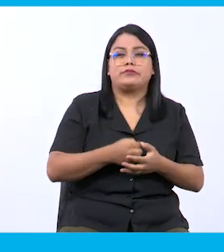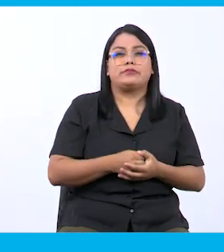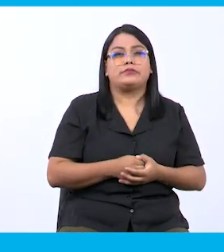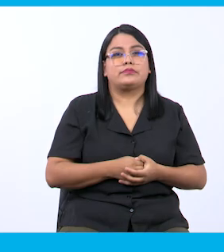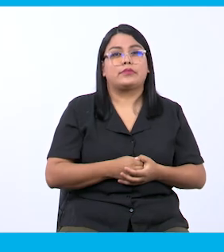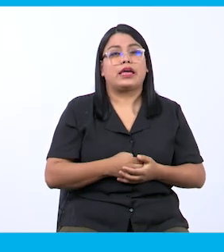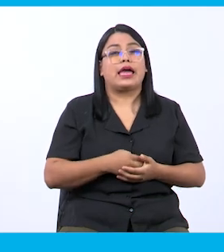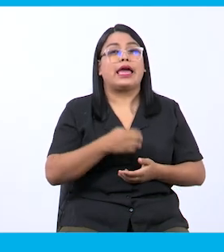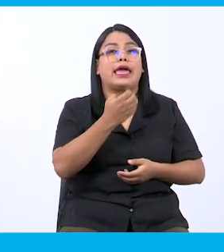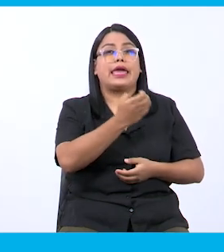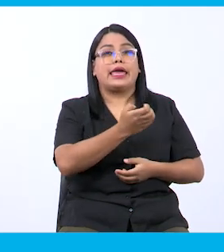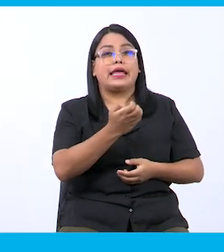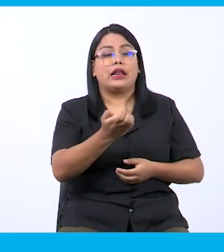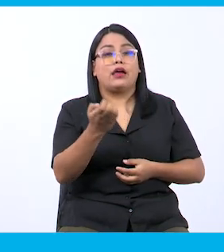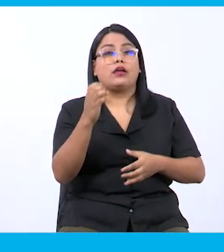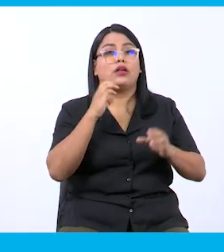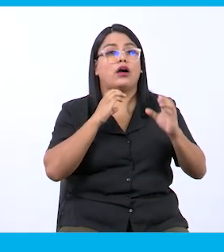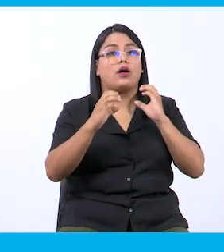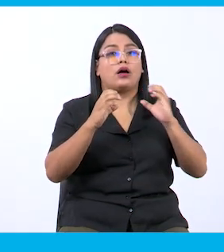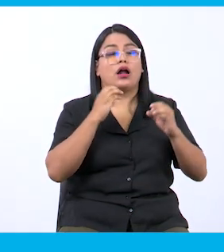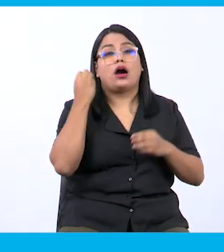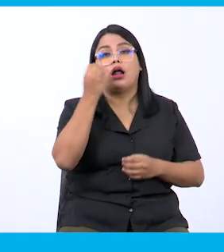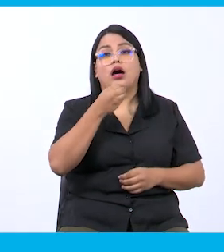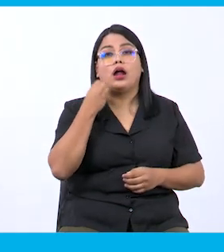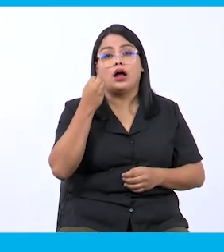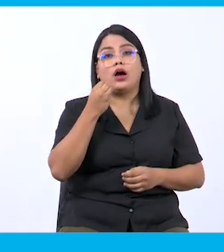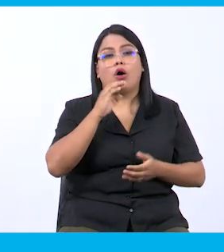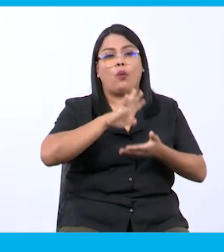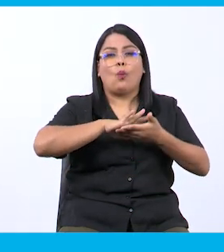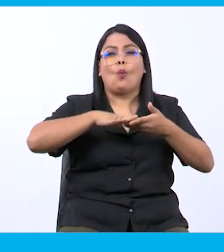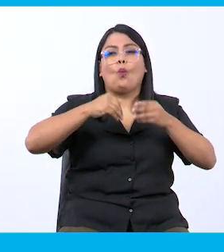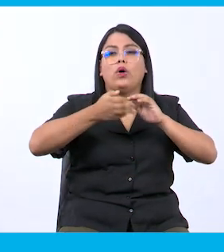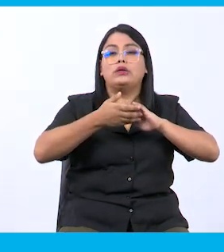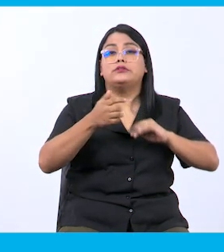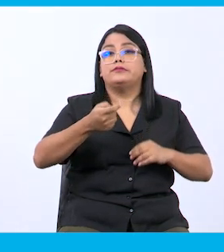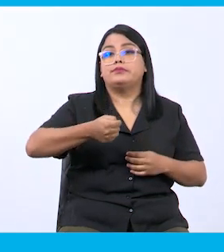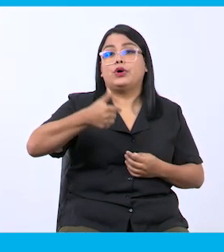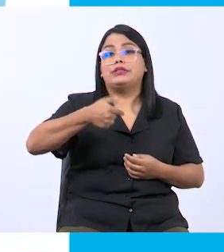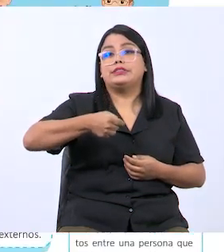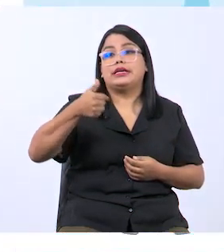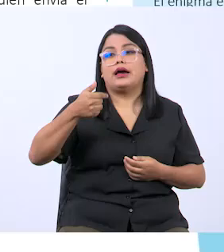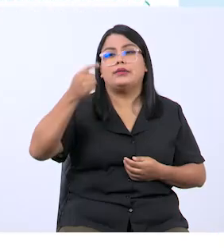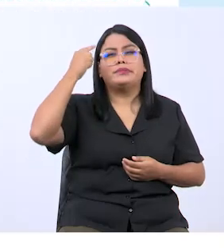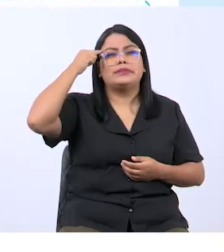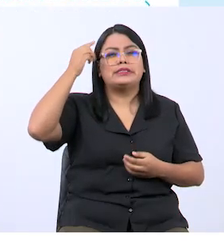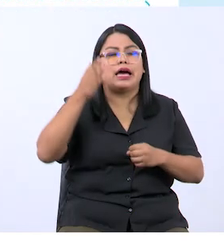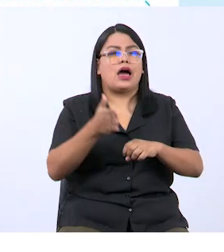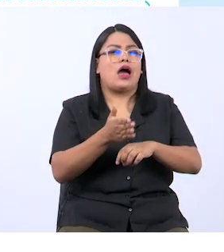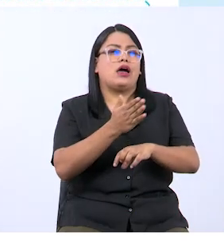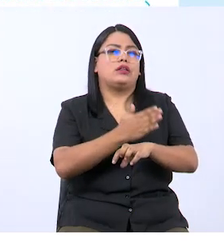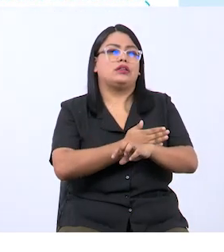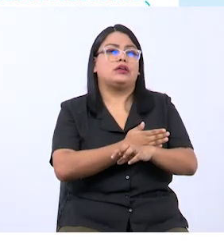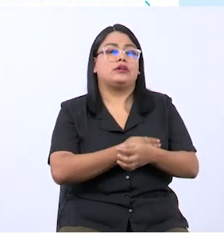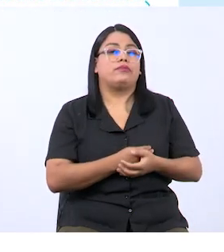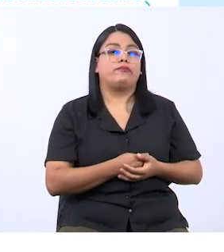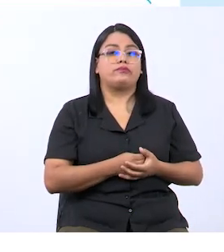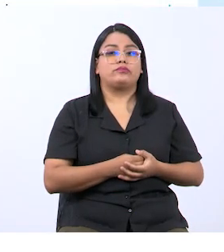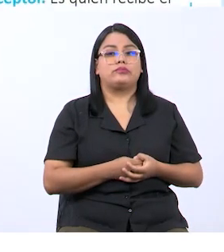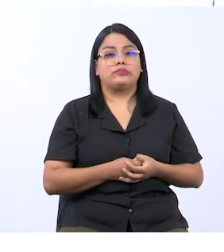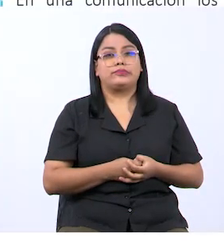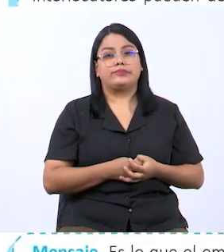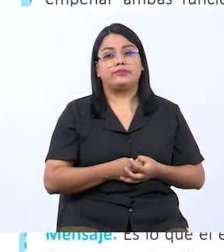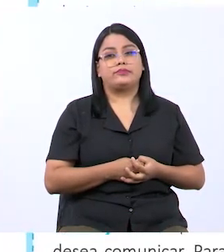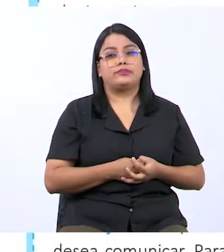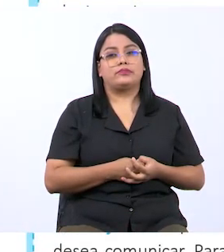contenidos: los elementos de la comunicación oral y el cuento policial. Anticipación. En